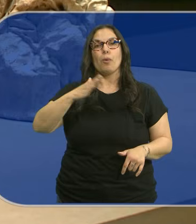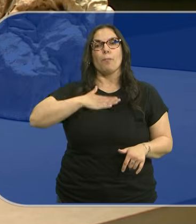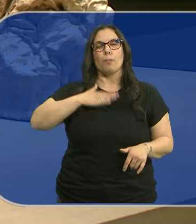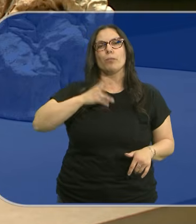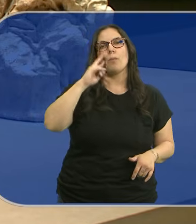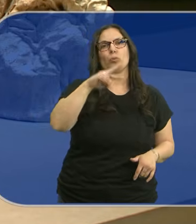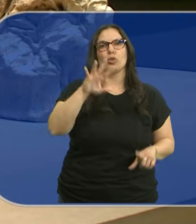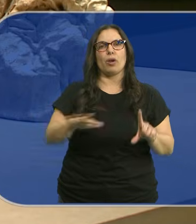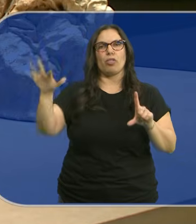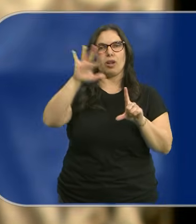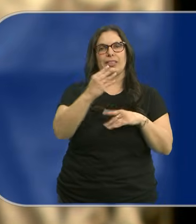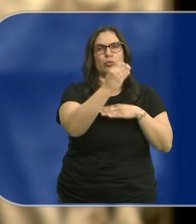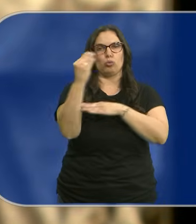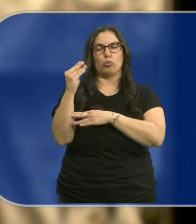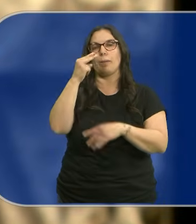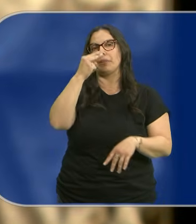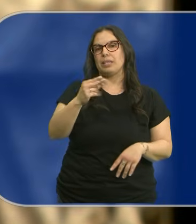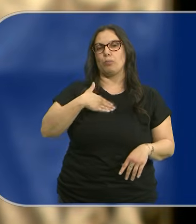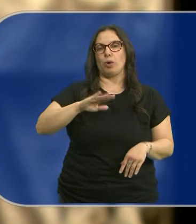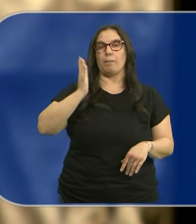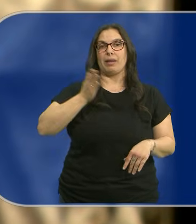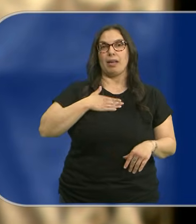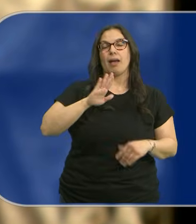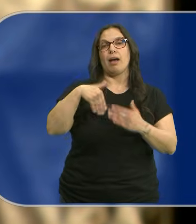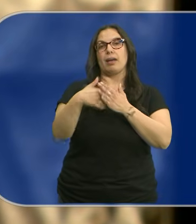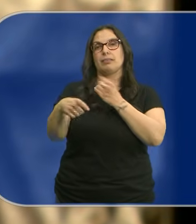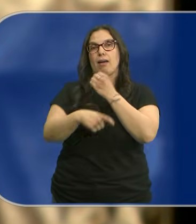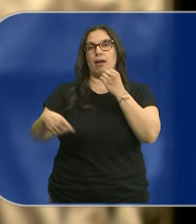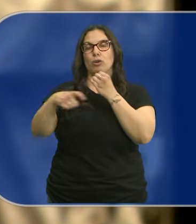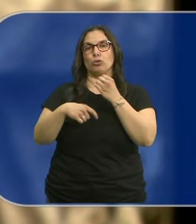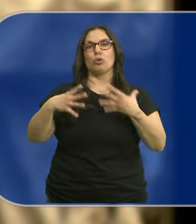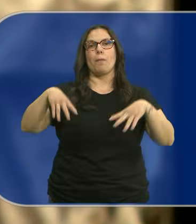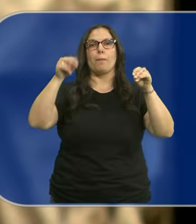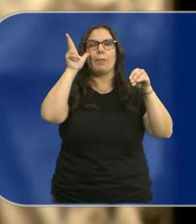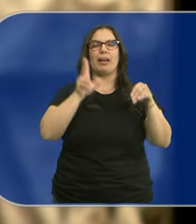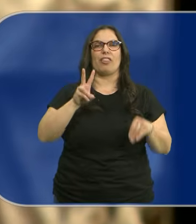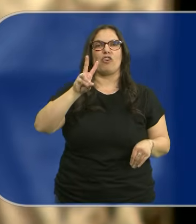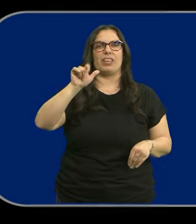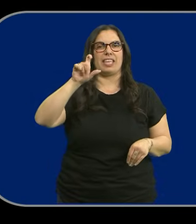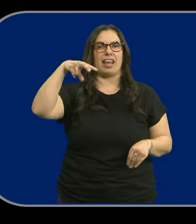Nacional de Escultura. La muestra podrá visitarse desde mañana y hasta el mes de agosto en el Palacio de Villena.